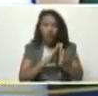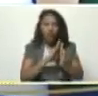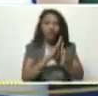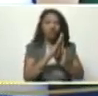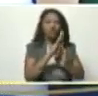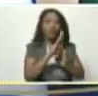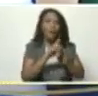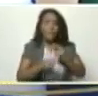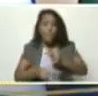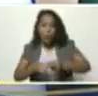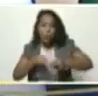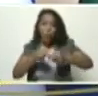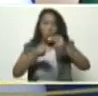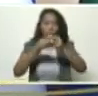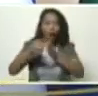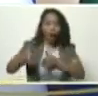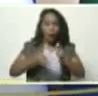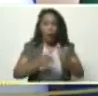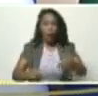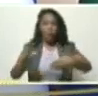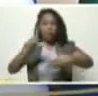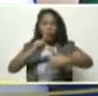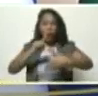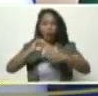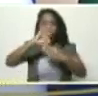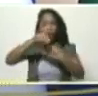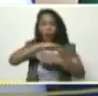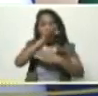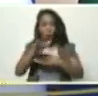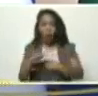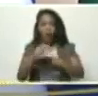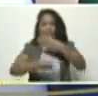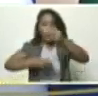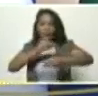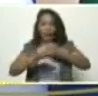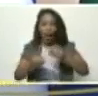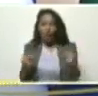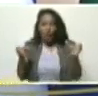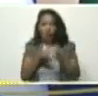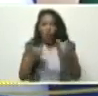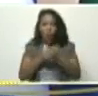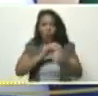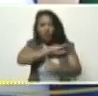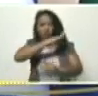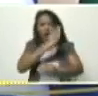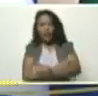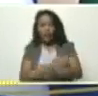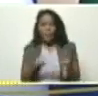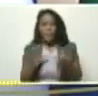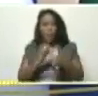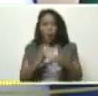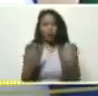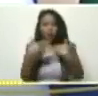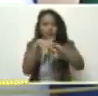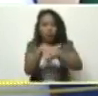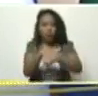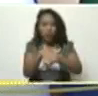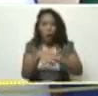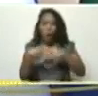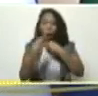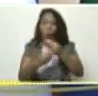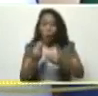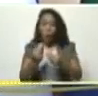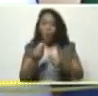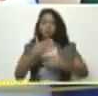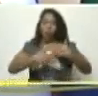construyéndole el camino para que América Latina y el Caribe se constituyeran en un bloque de fuerzas, como se fue